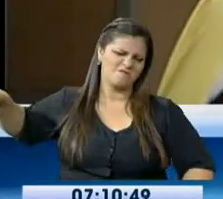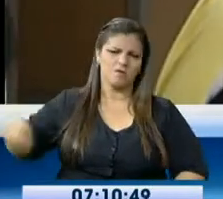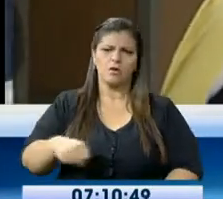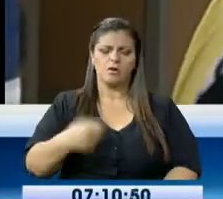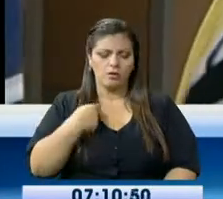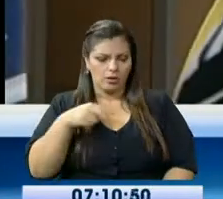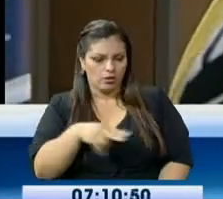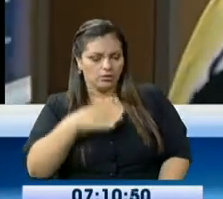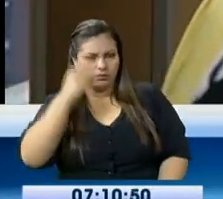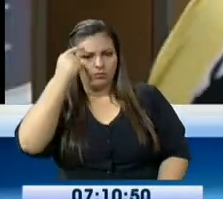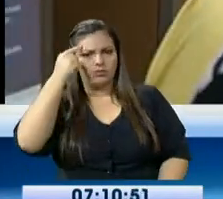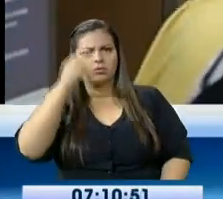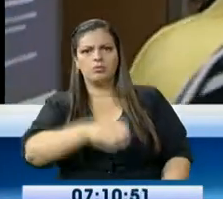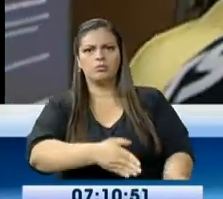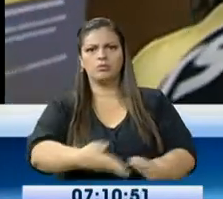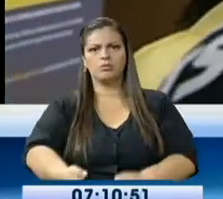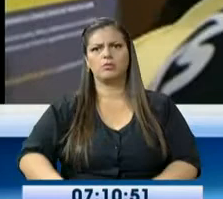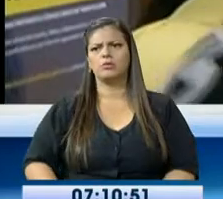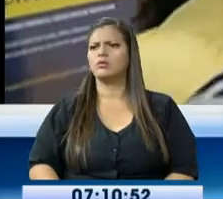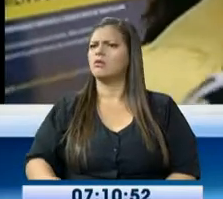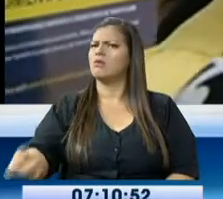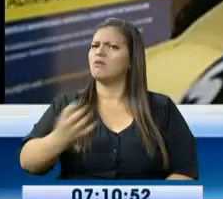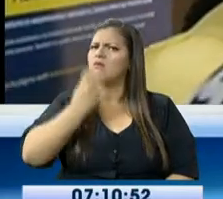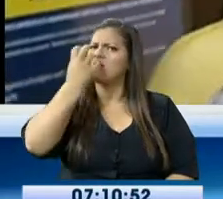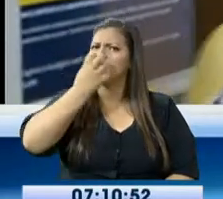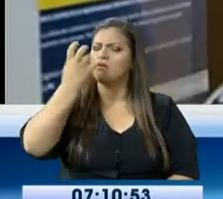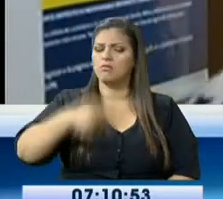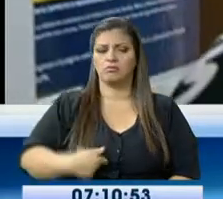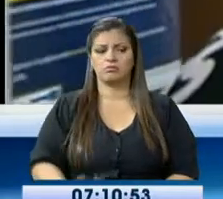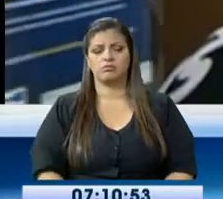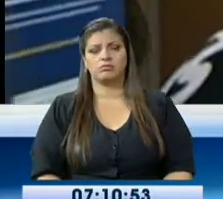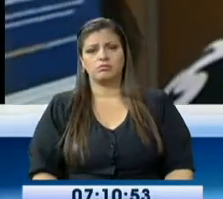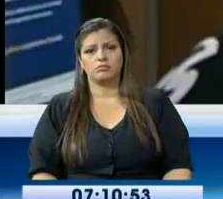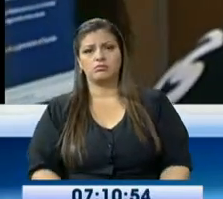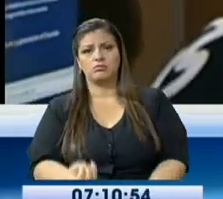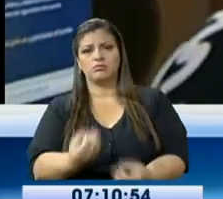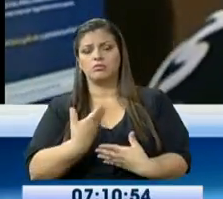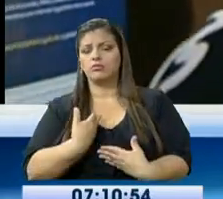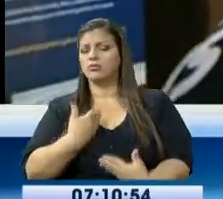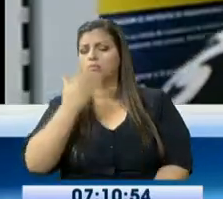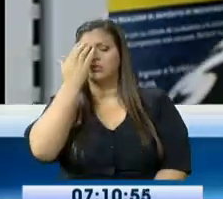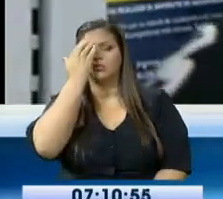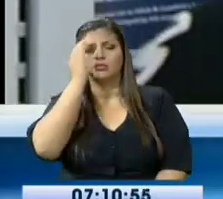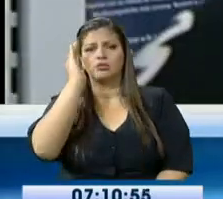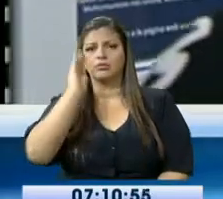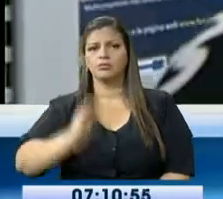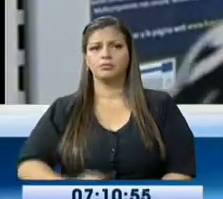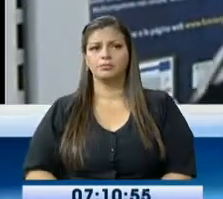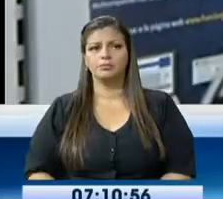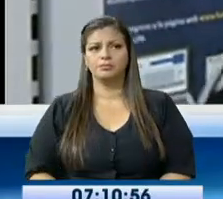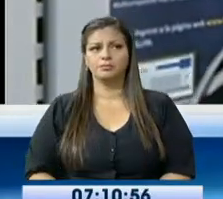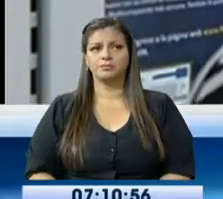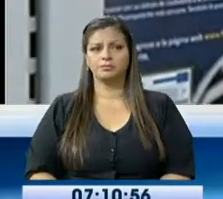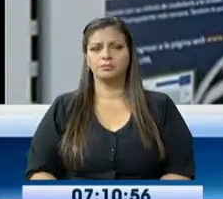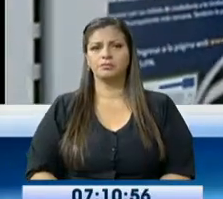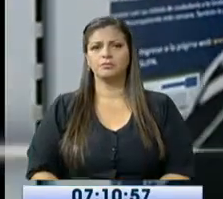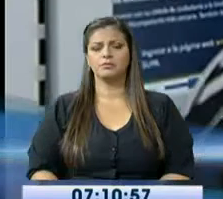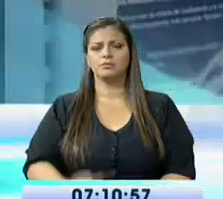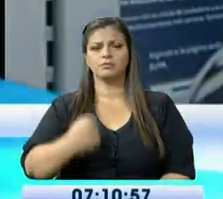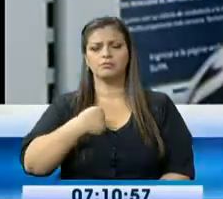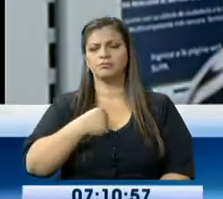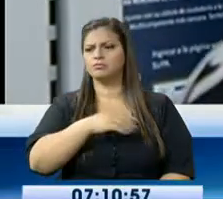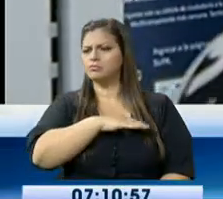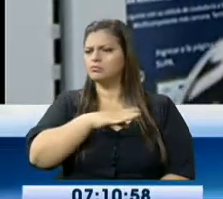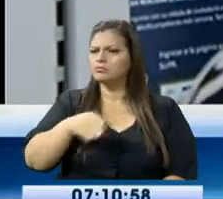ha venido y la ha cogido con un cuchillo y le ha dado. Esos son los que me han dicho, no sé, no he hablado con él. Puñalada, ¿no? Ya, entonces yo vengo a ver, para poner